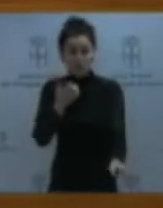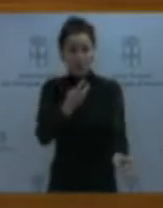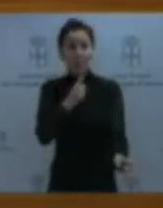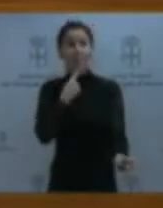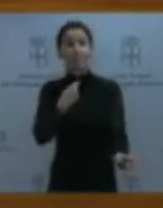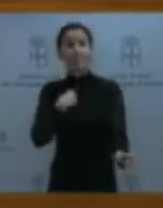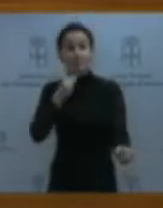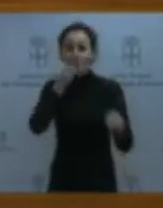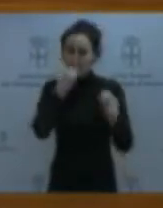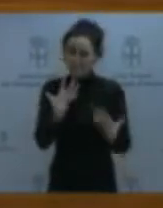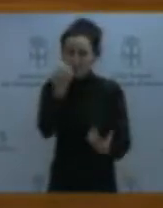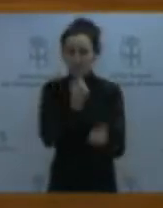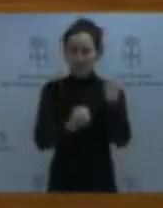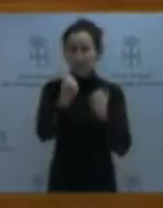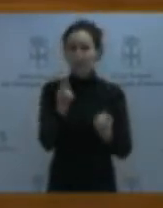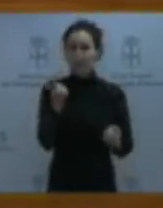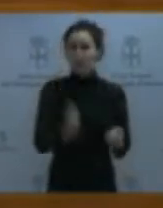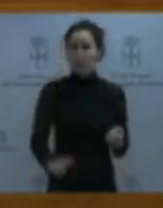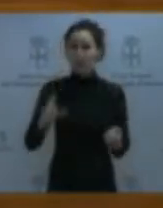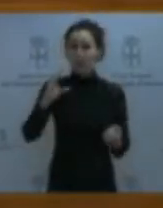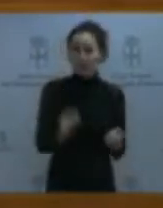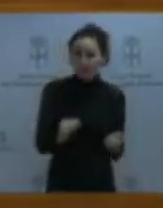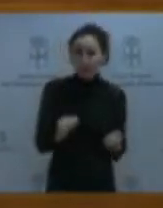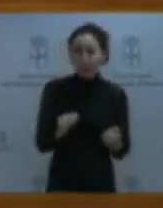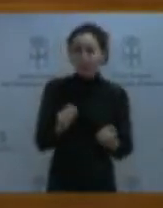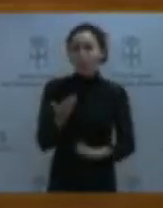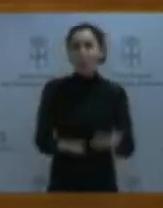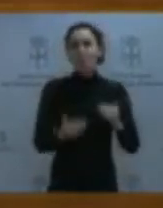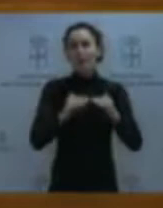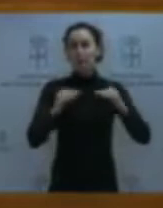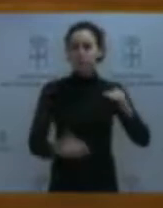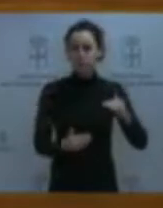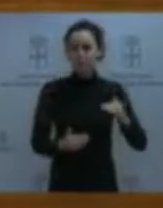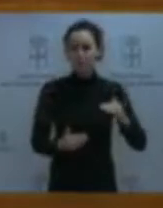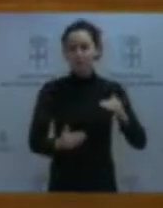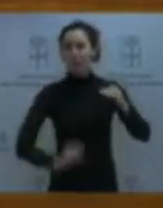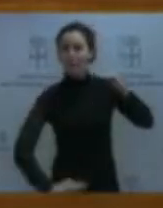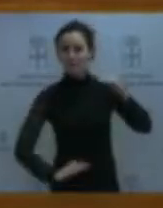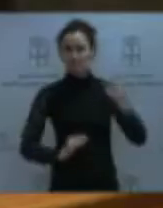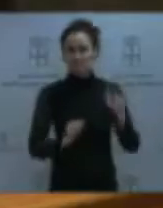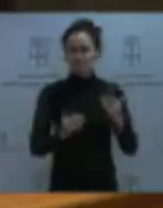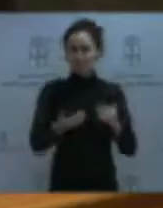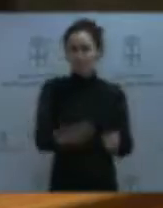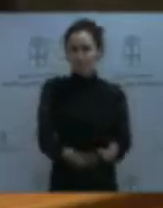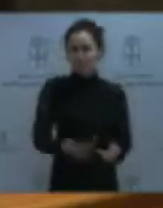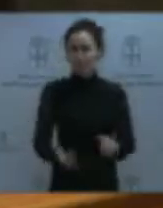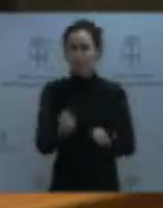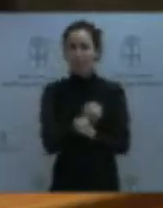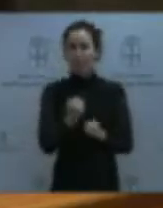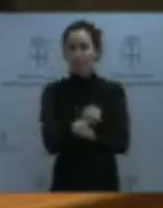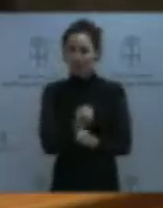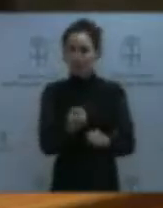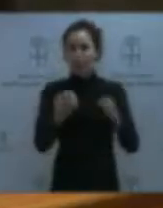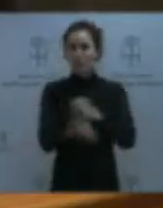pero que los salarios son bajos, que la desigualdad se ha incrementado, que hay precariedad, que hay pobreza